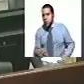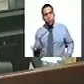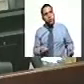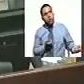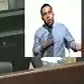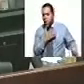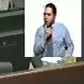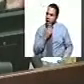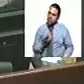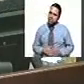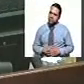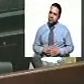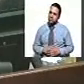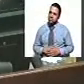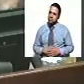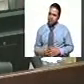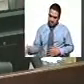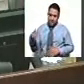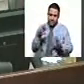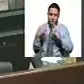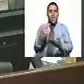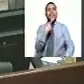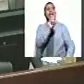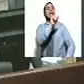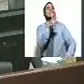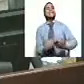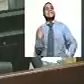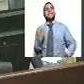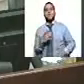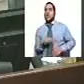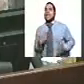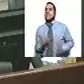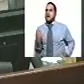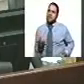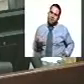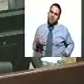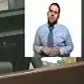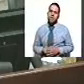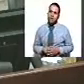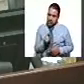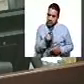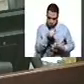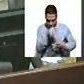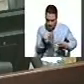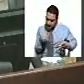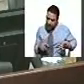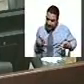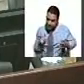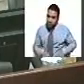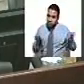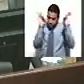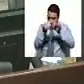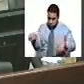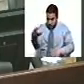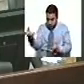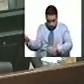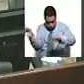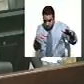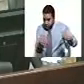hijos. ¿Cuáles de los senadores que están pidiendo vetar esas tres condiciones elementales están dispuestos a vivir ahí?